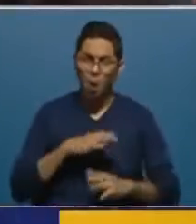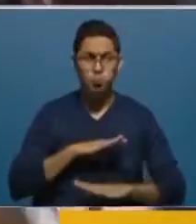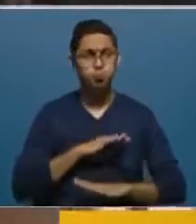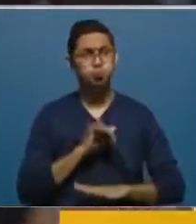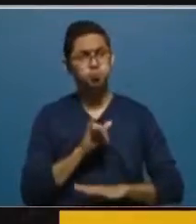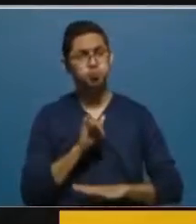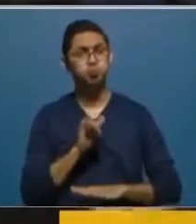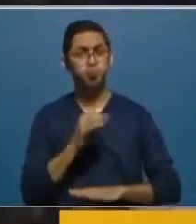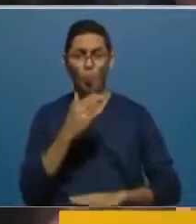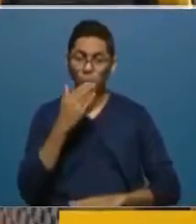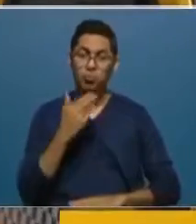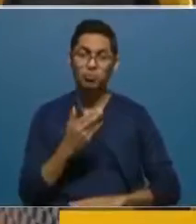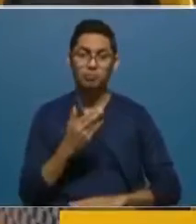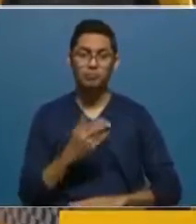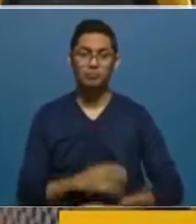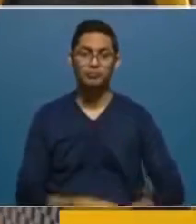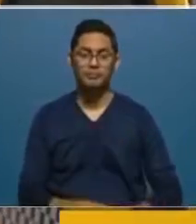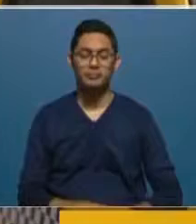las nuevas máquinas.